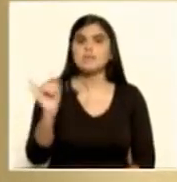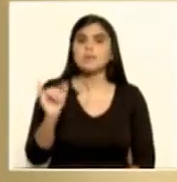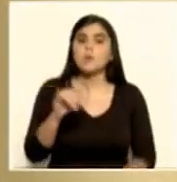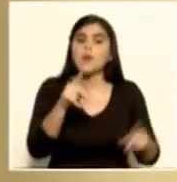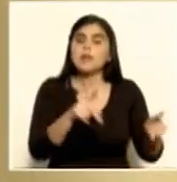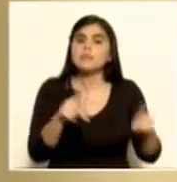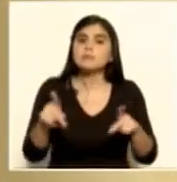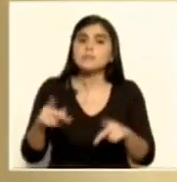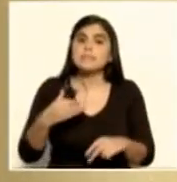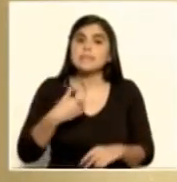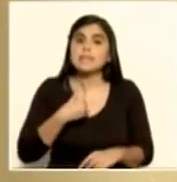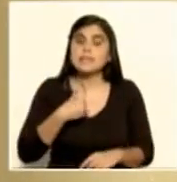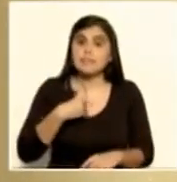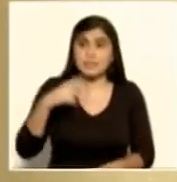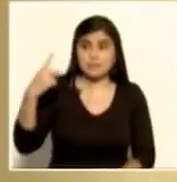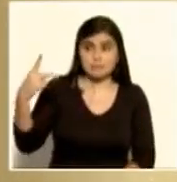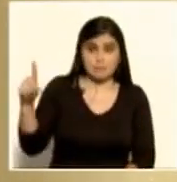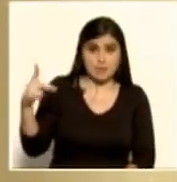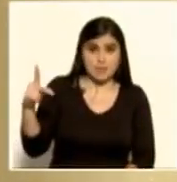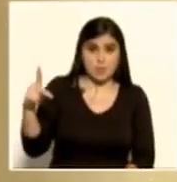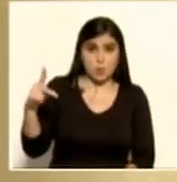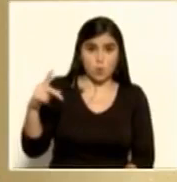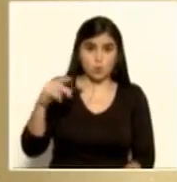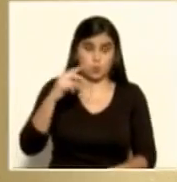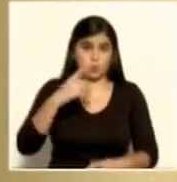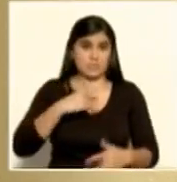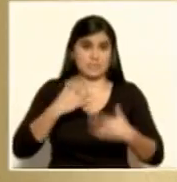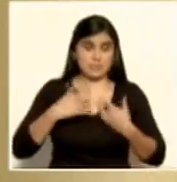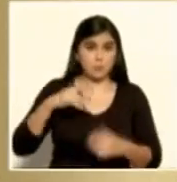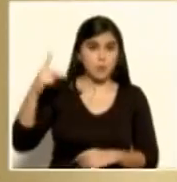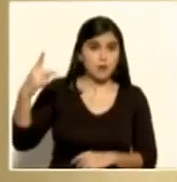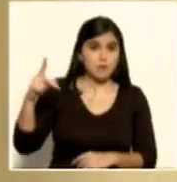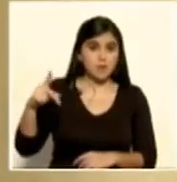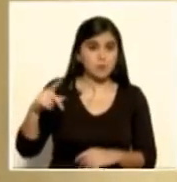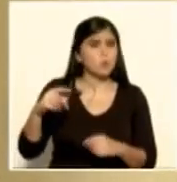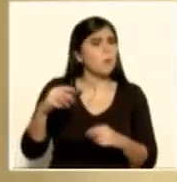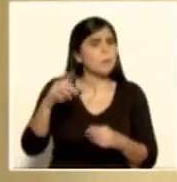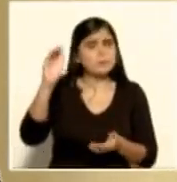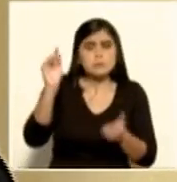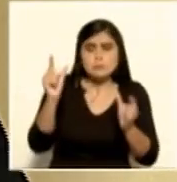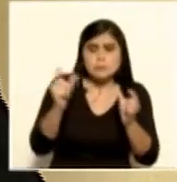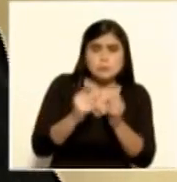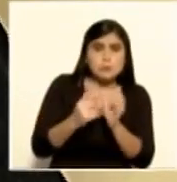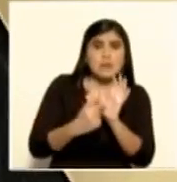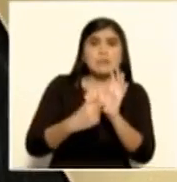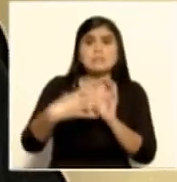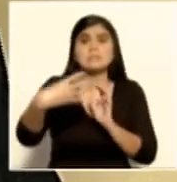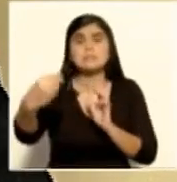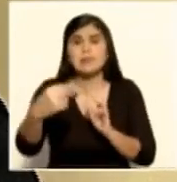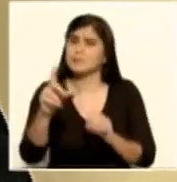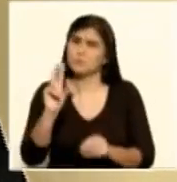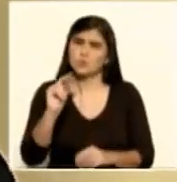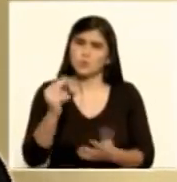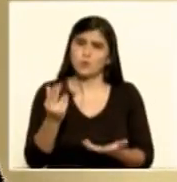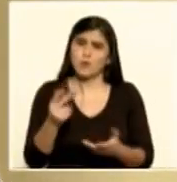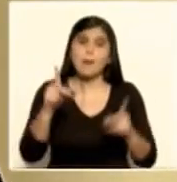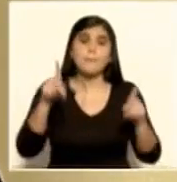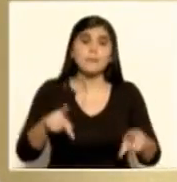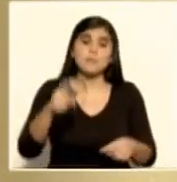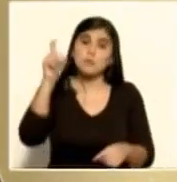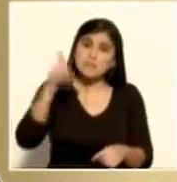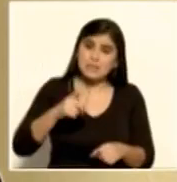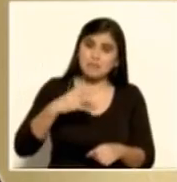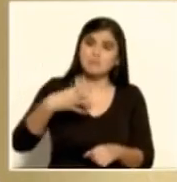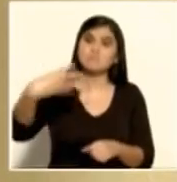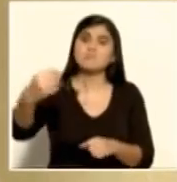que tienen factores de riesgo, que minimicen toda la exposición. A las personas que tienen que trabajar o buscar